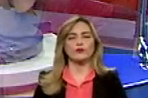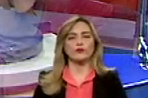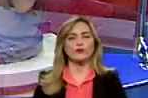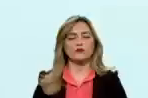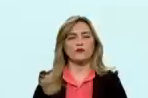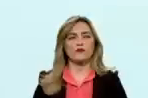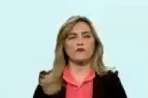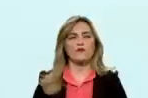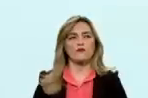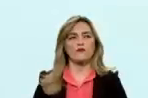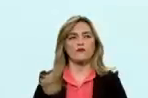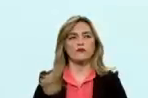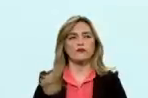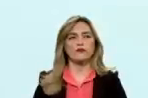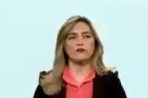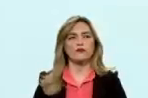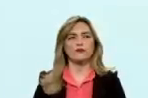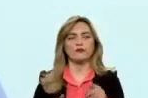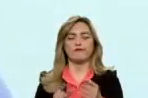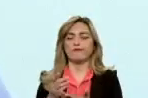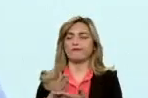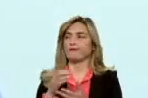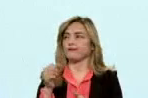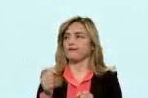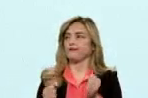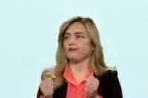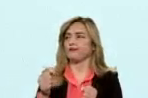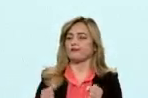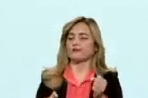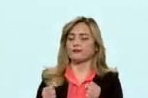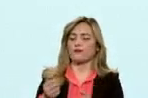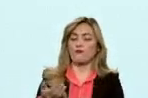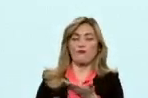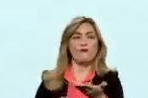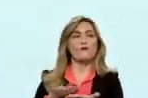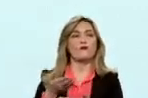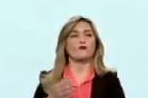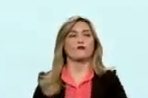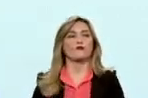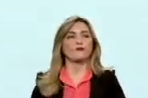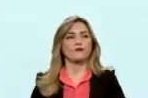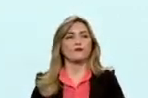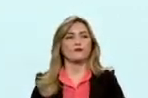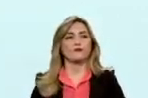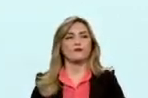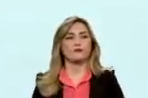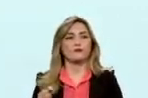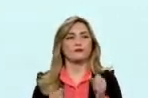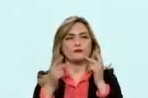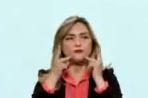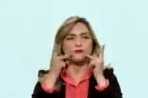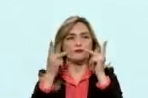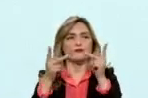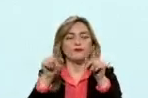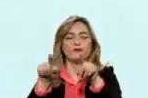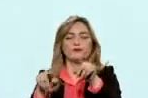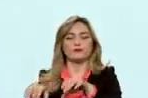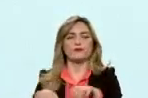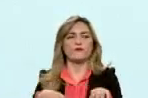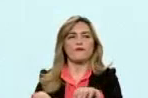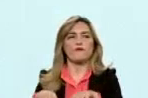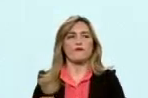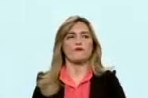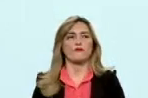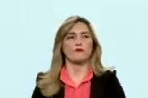exclusión están considerados los vehículos de transporte comercial, los vehículos de transporte público y ciertas actividades,